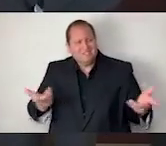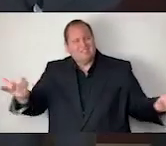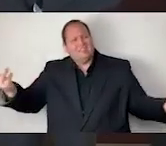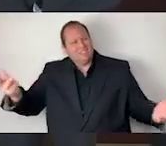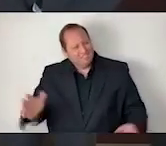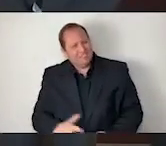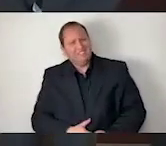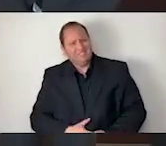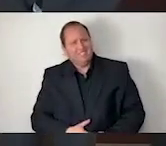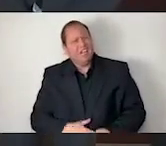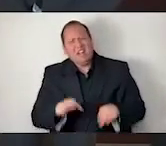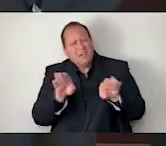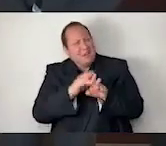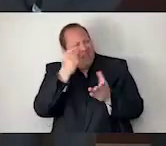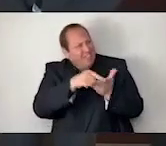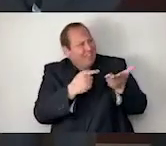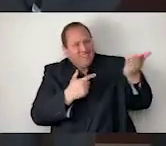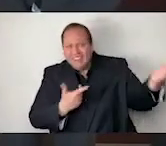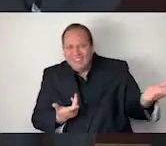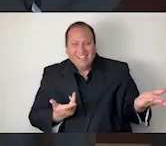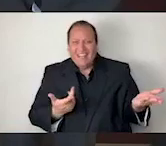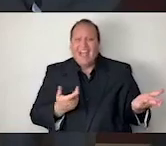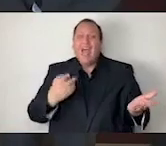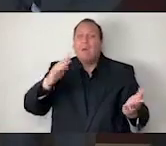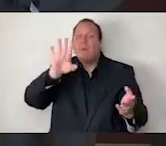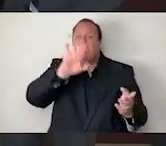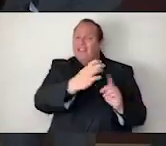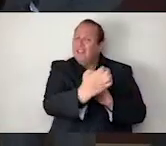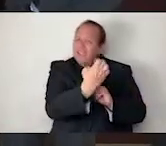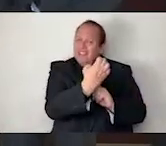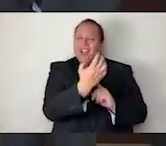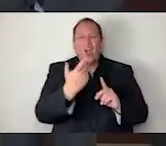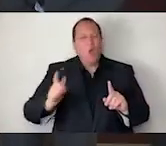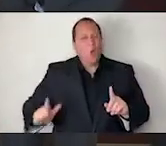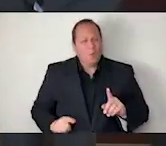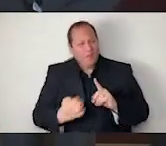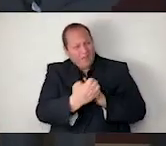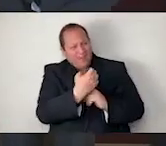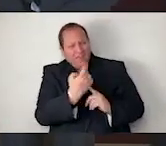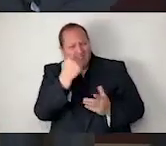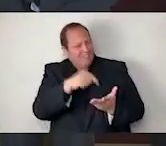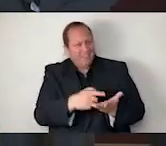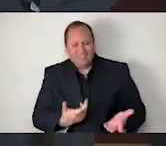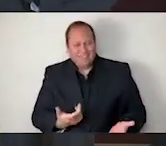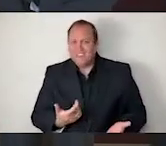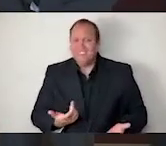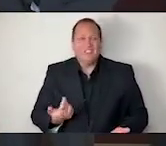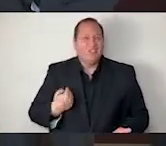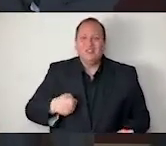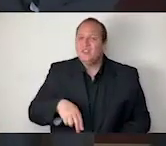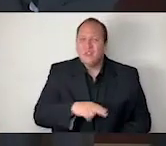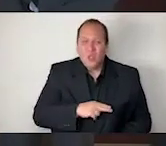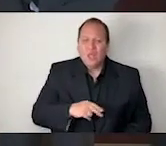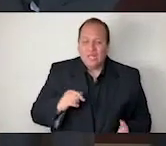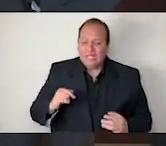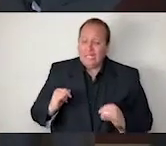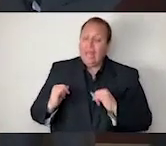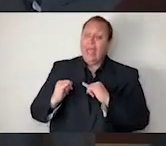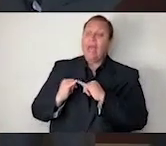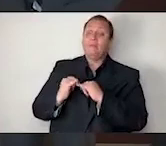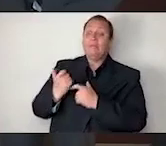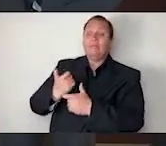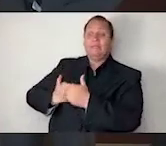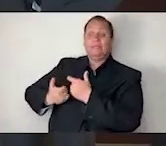como creen de veras tomarle el pelo al gobierno somos una institución financiera venden